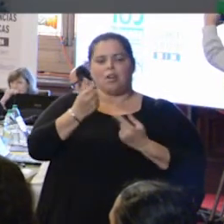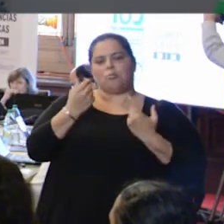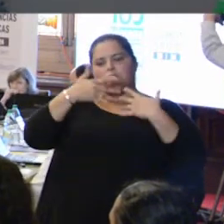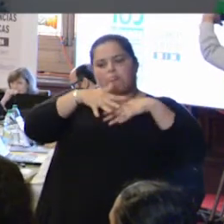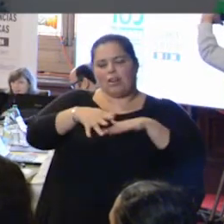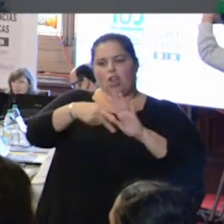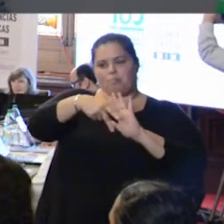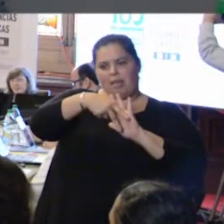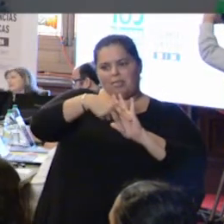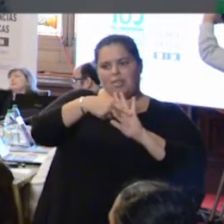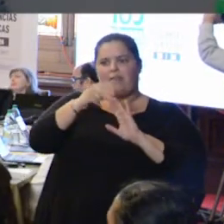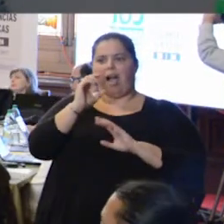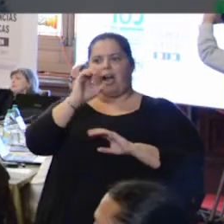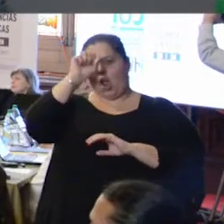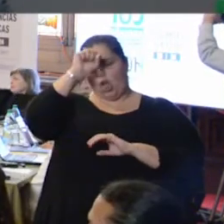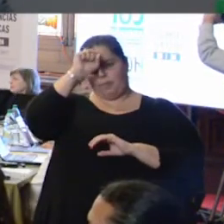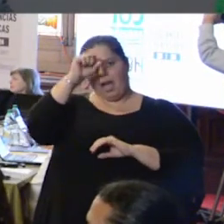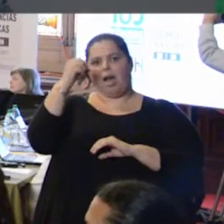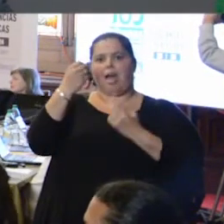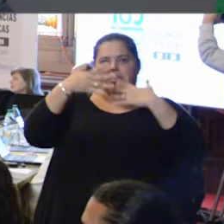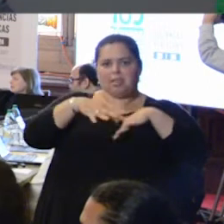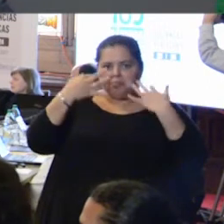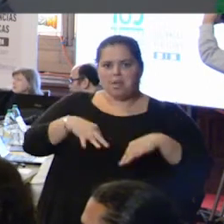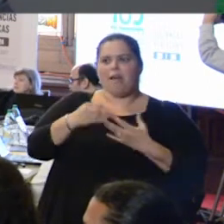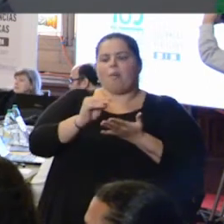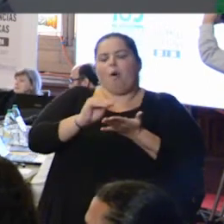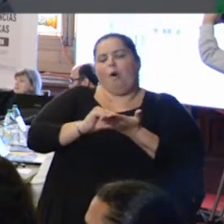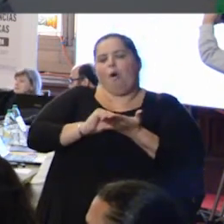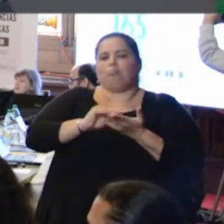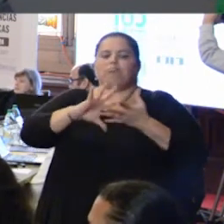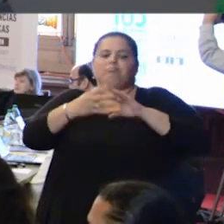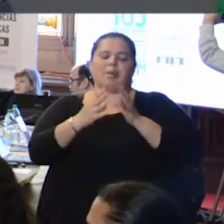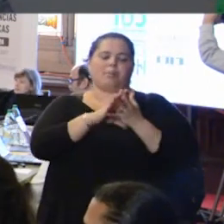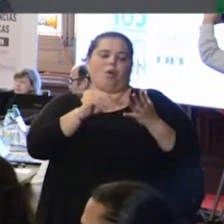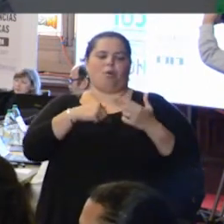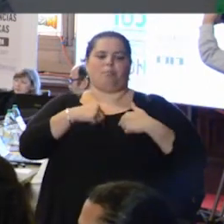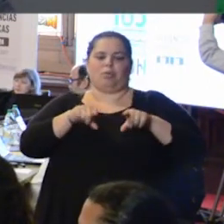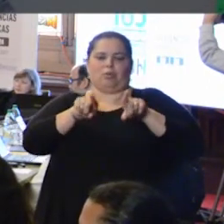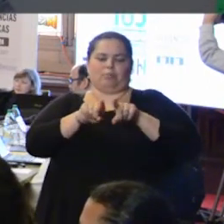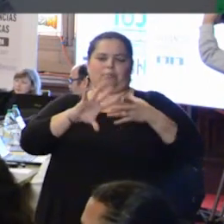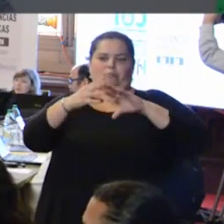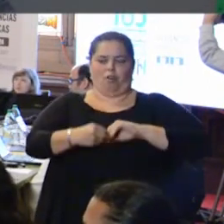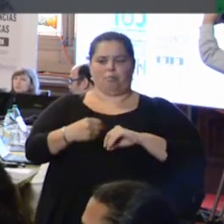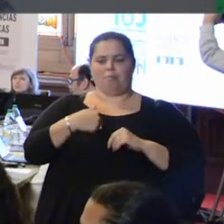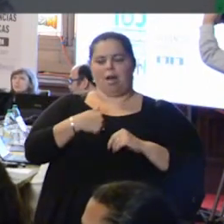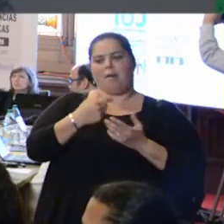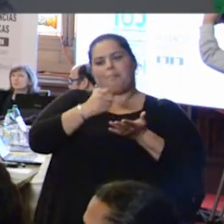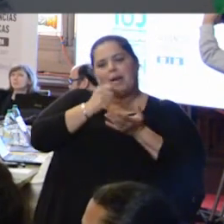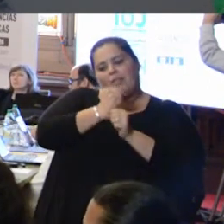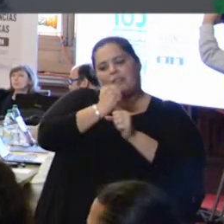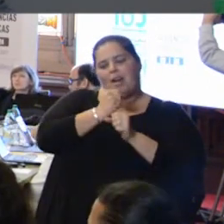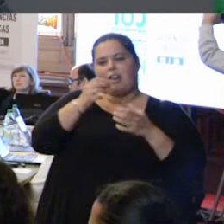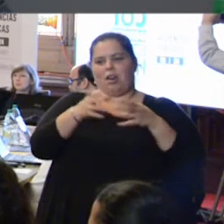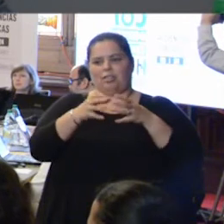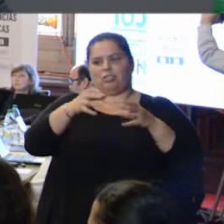base a lo que puede ser el borrador de anteproyecto sobre el cual estamos trabajando con sociedad civil. E inclusive se ha palabrado,